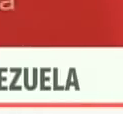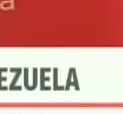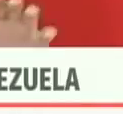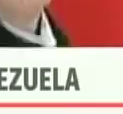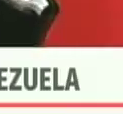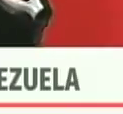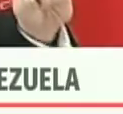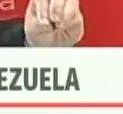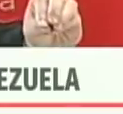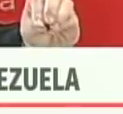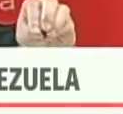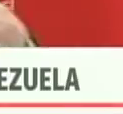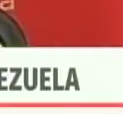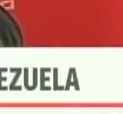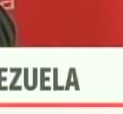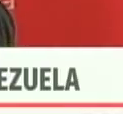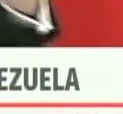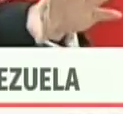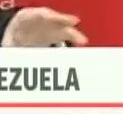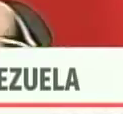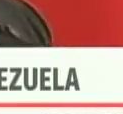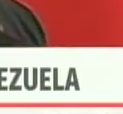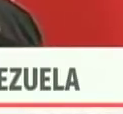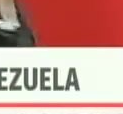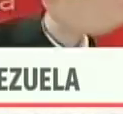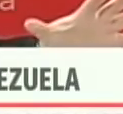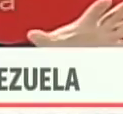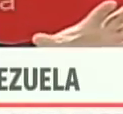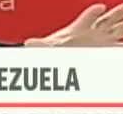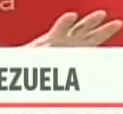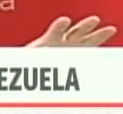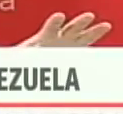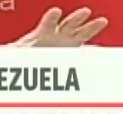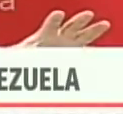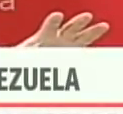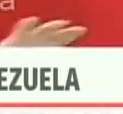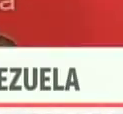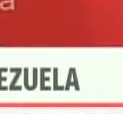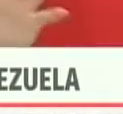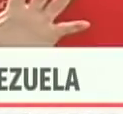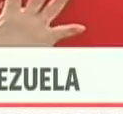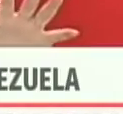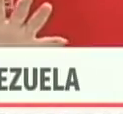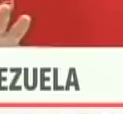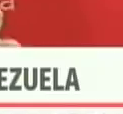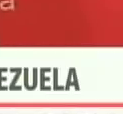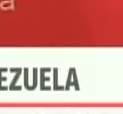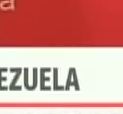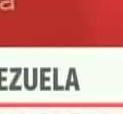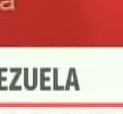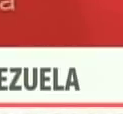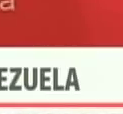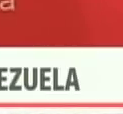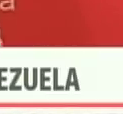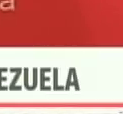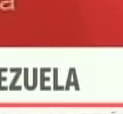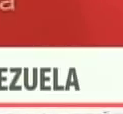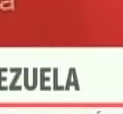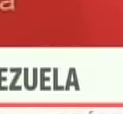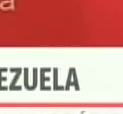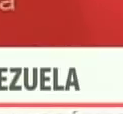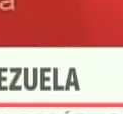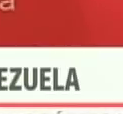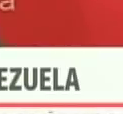él tenga. Y desde esa cuenta bancaria paga su servicio, hace cualquier transferencia a tercero, etcétera. Esto es calidad de